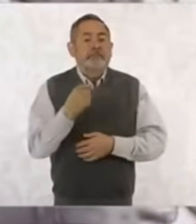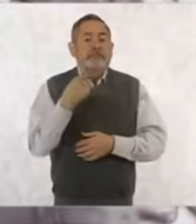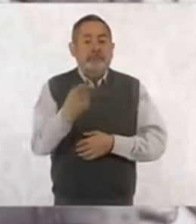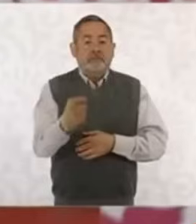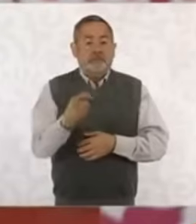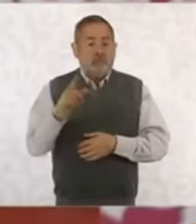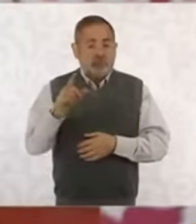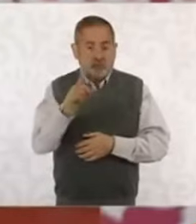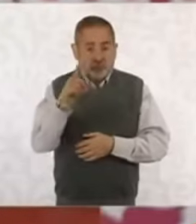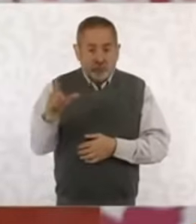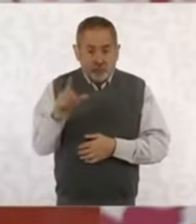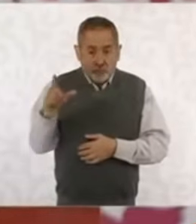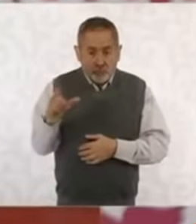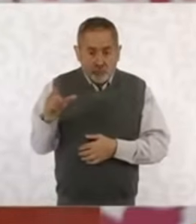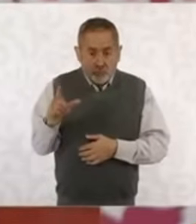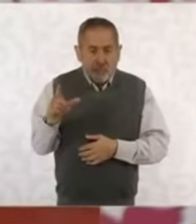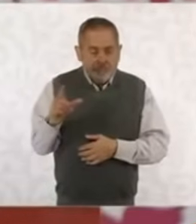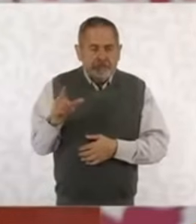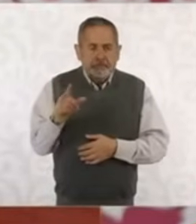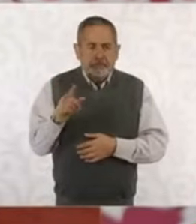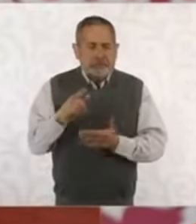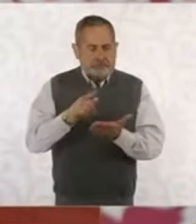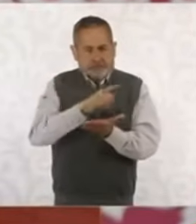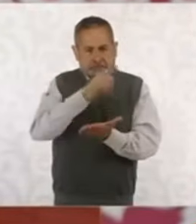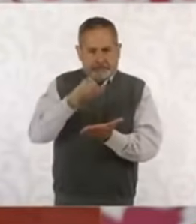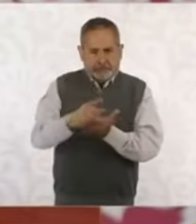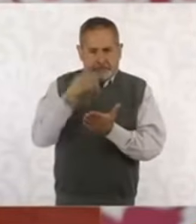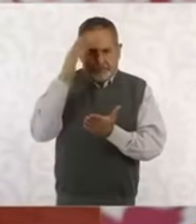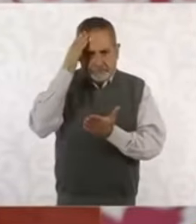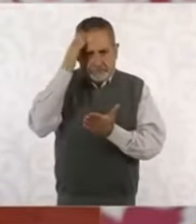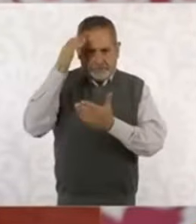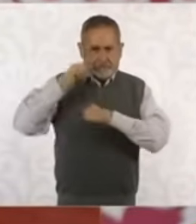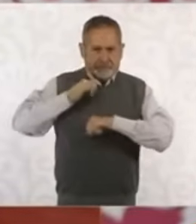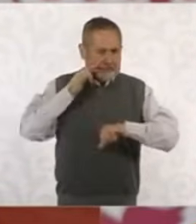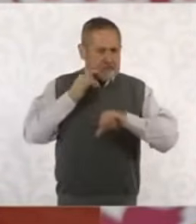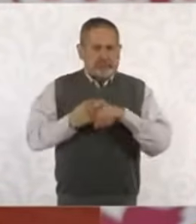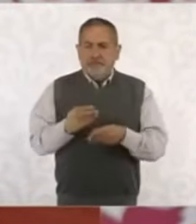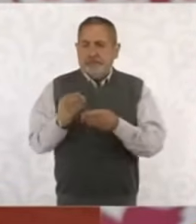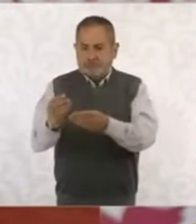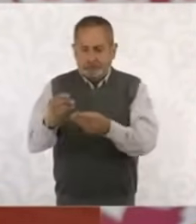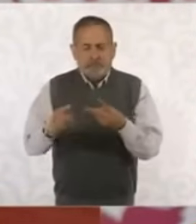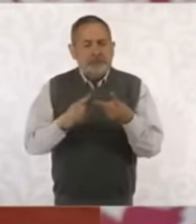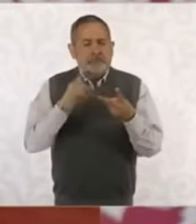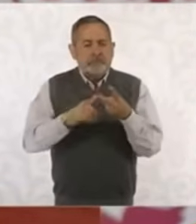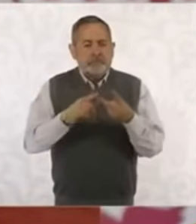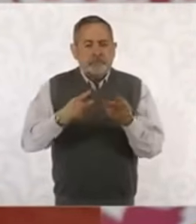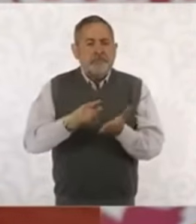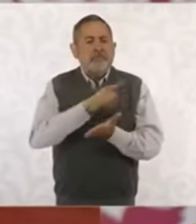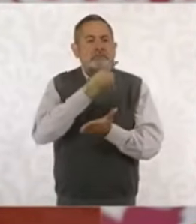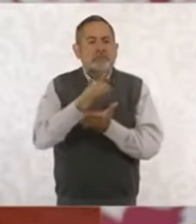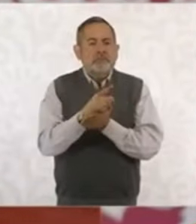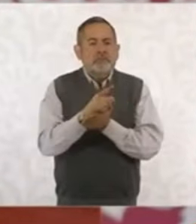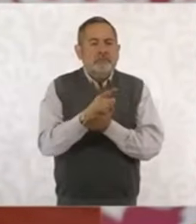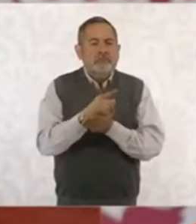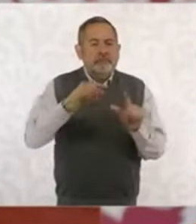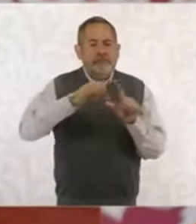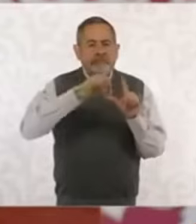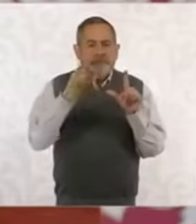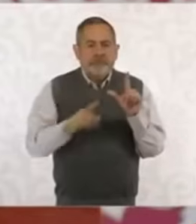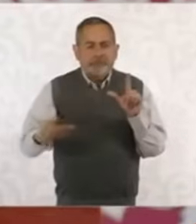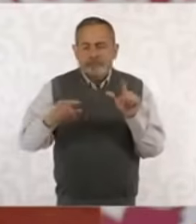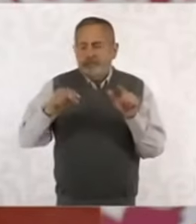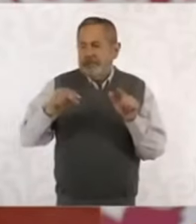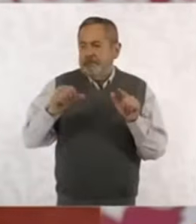se estaría entregando las dos. Hay una ley general que tiene que entregarse y la otra es la ley de aguas nacionales, que